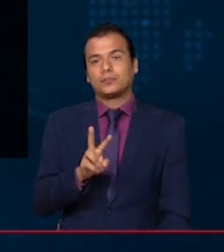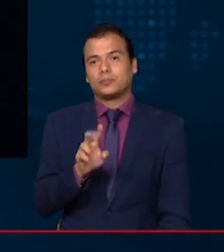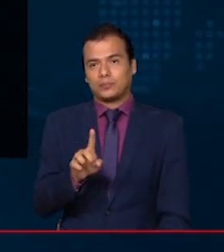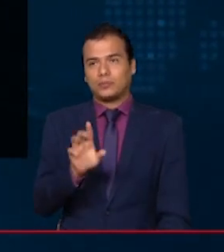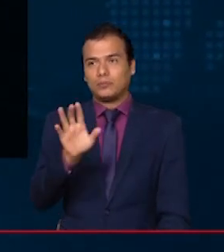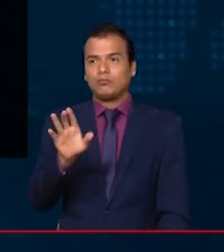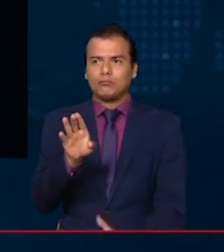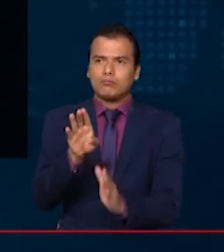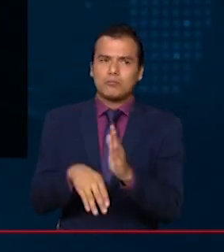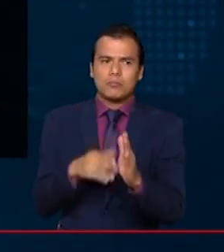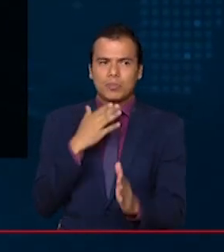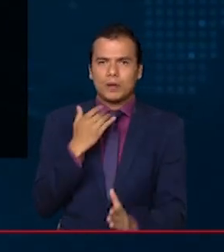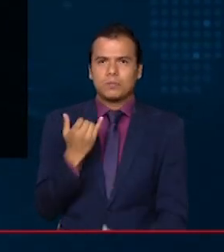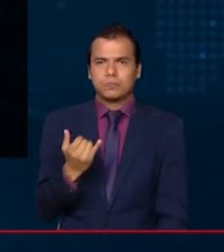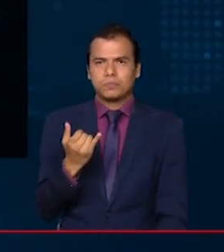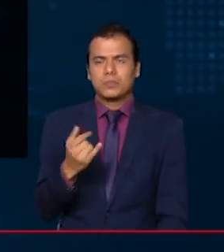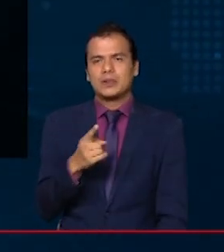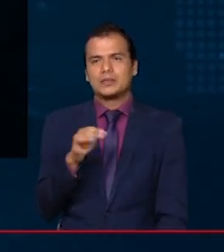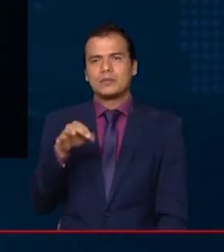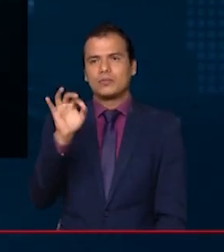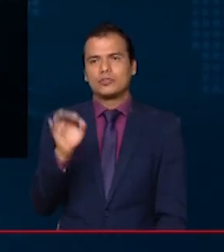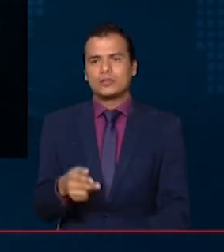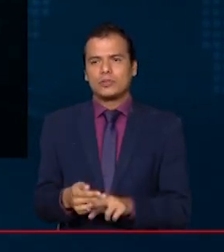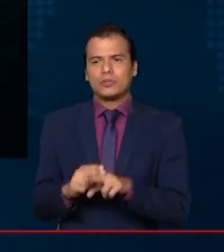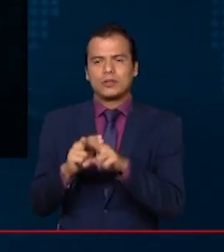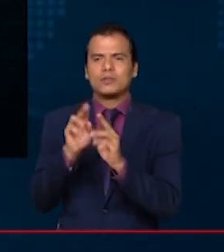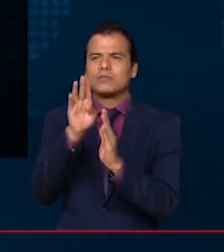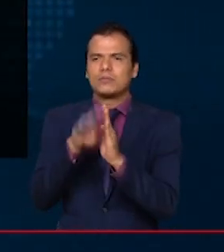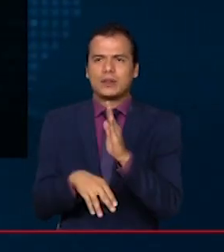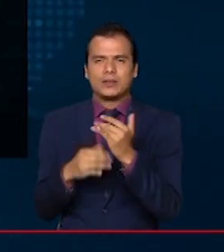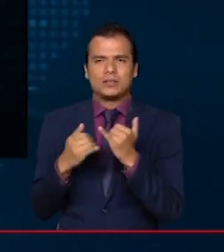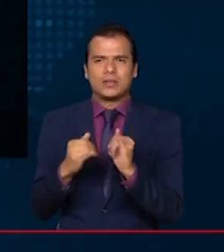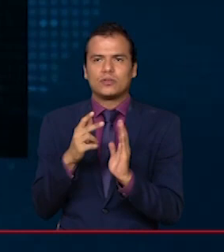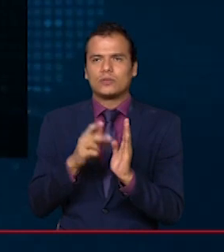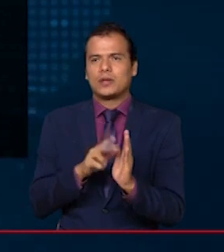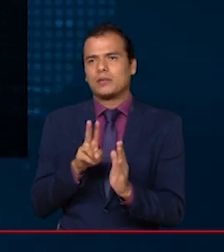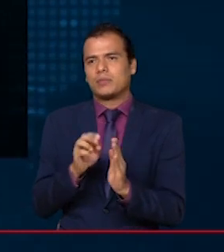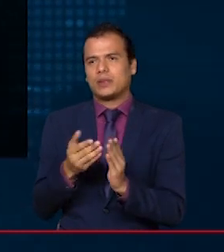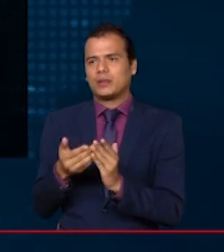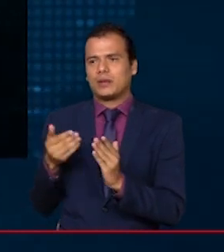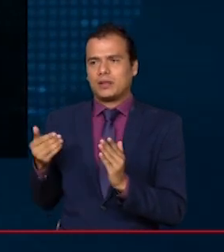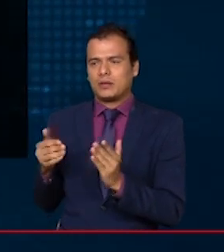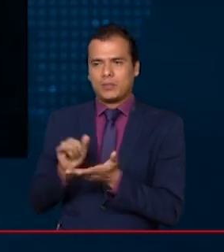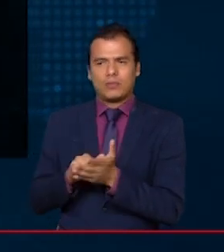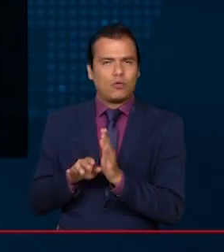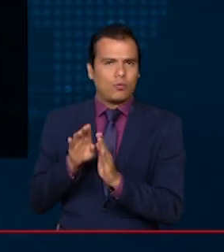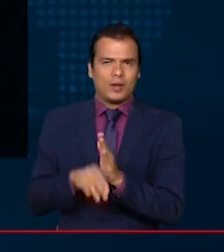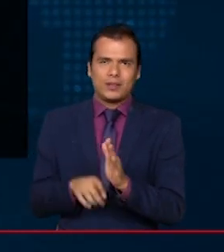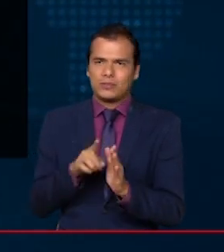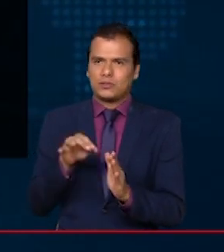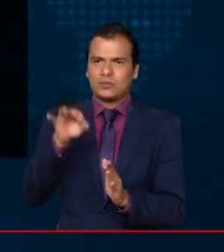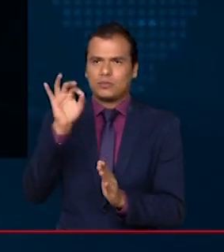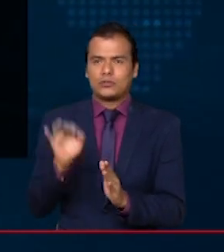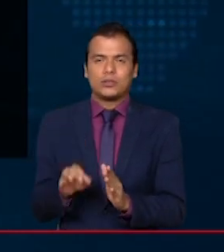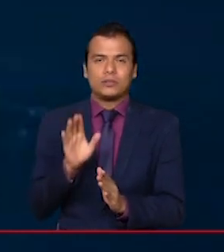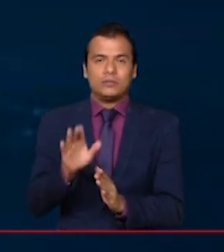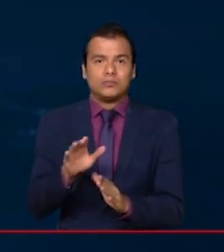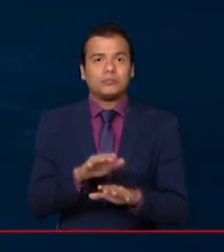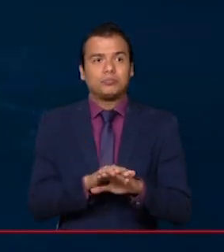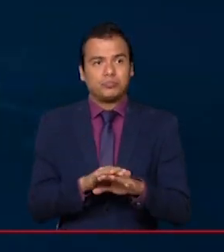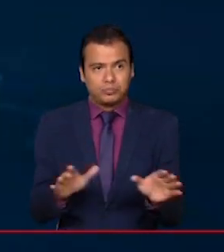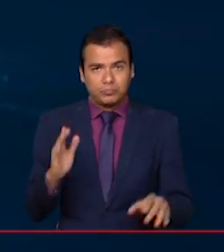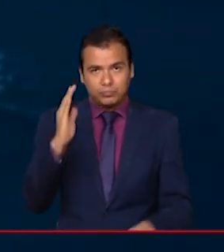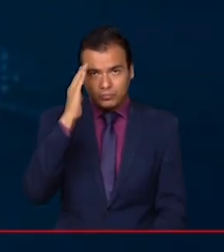se concedió un descuento del 100% en intereses de mora en las vigencias 2020 y años anteriores, en consideración con